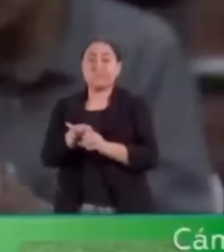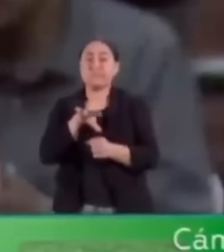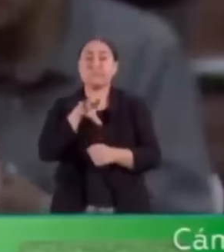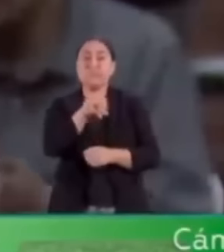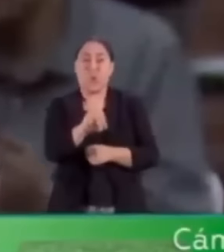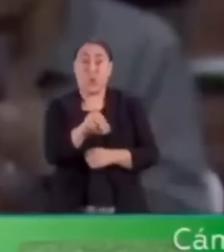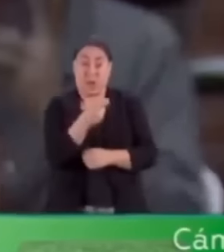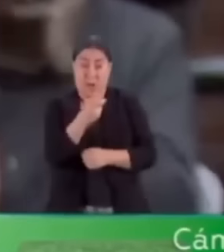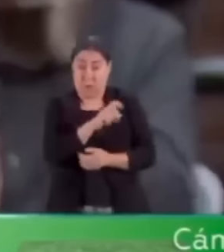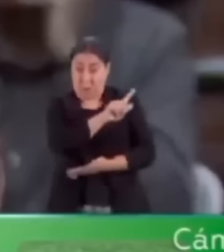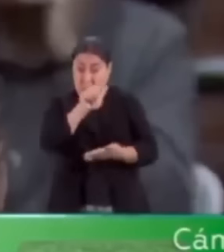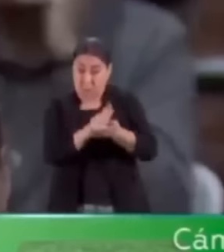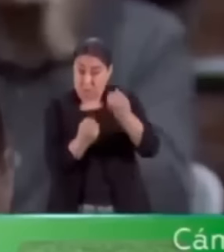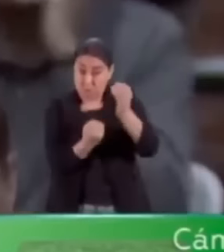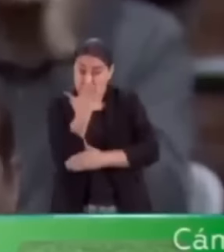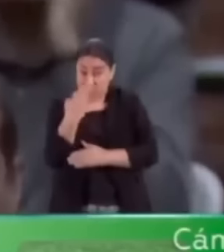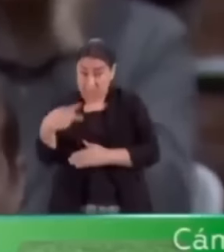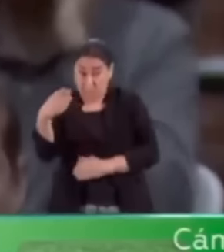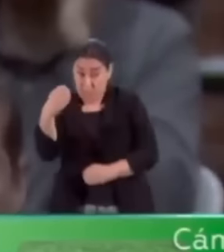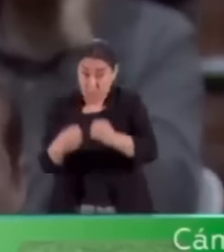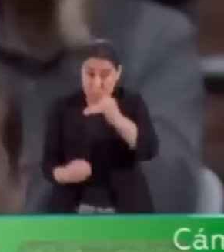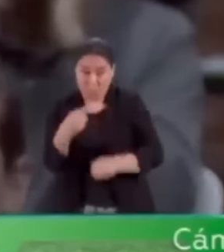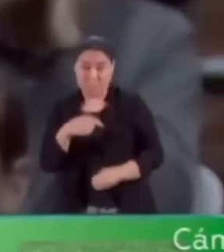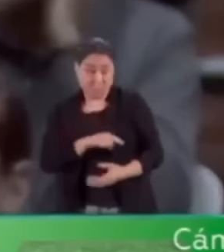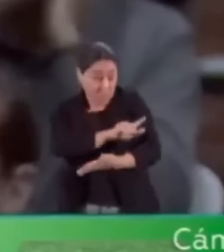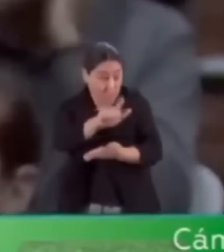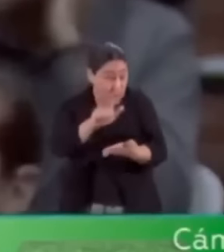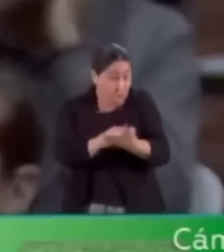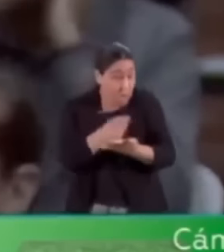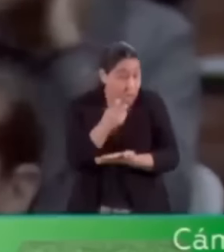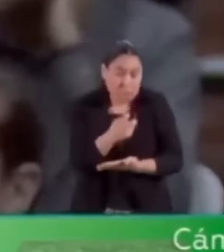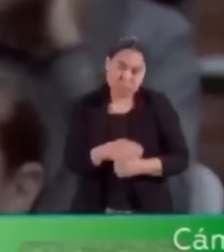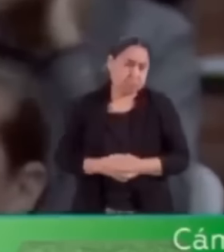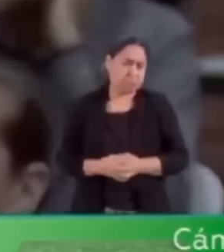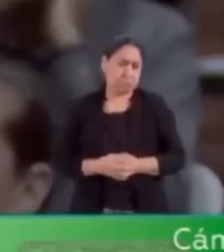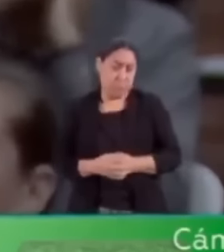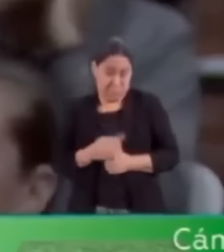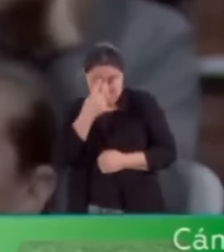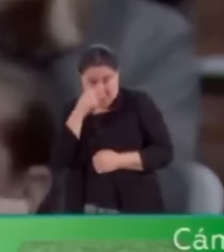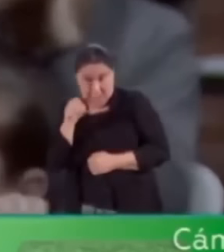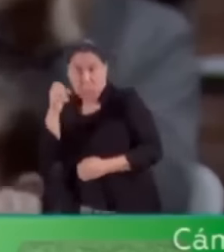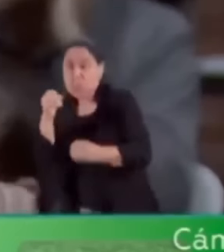esta reforma judicial porque ni es reforma ni es judicial.